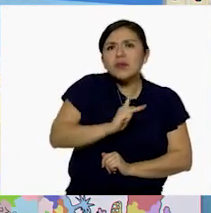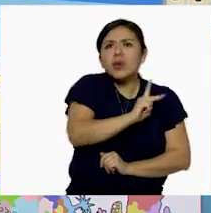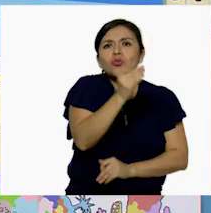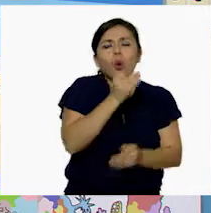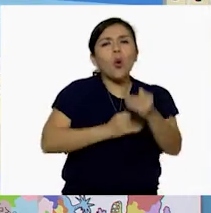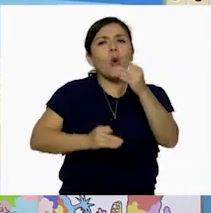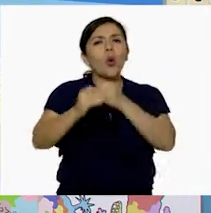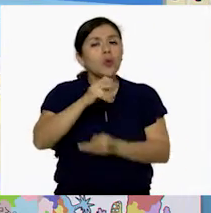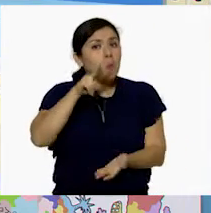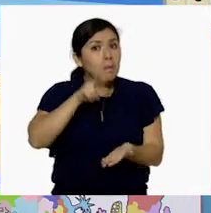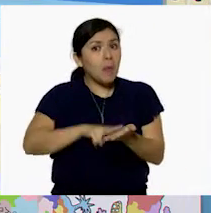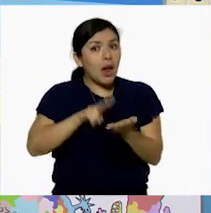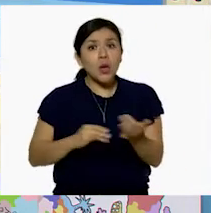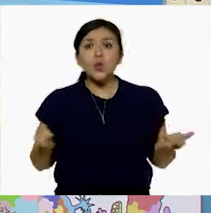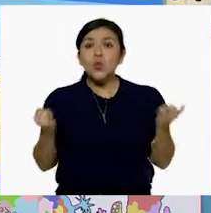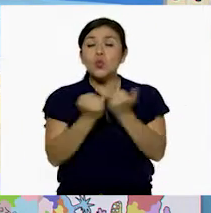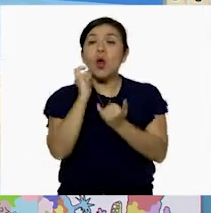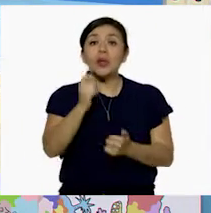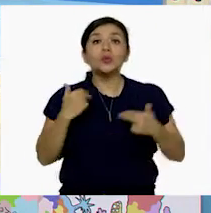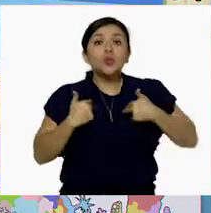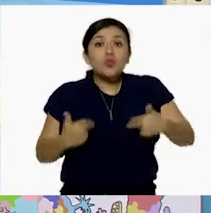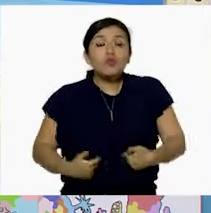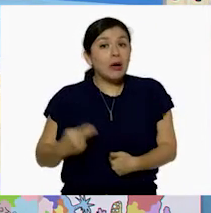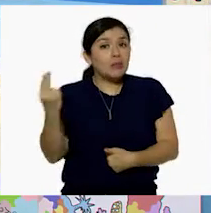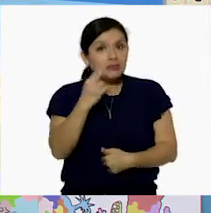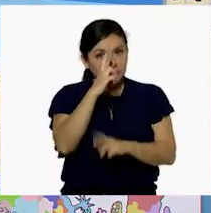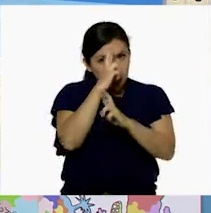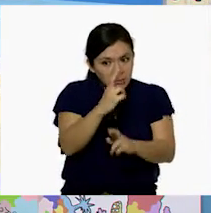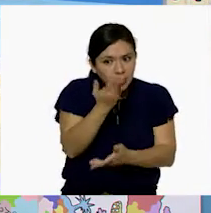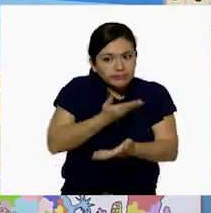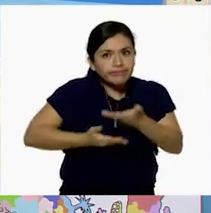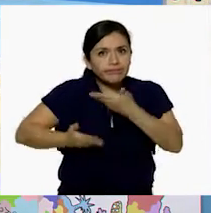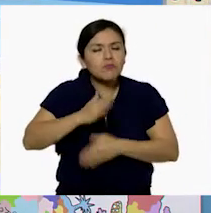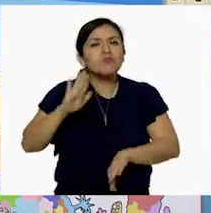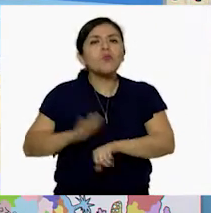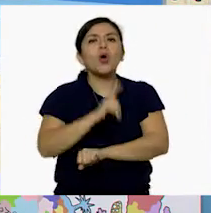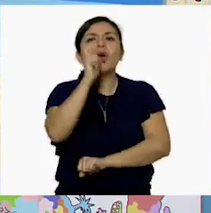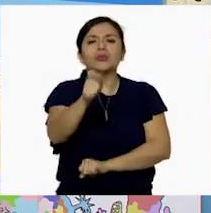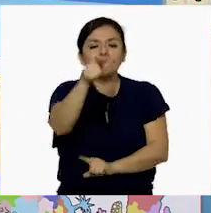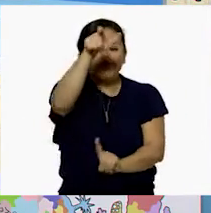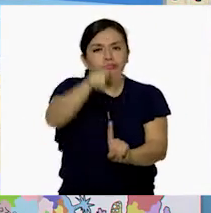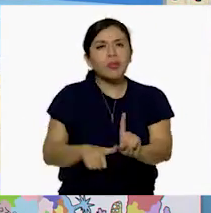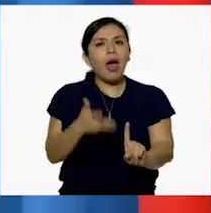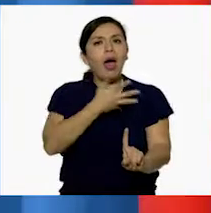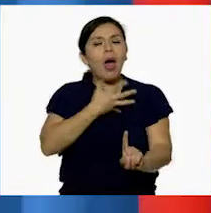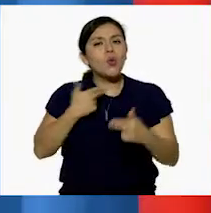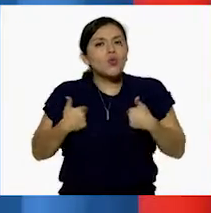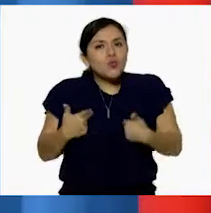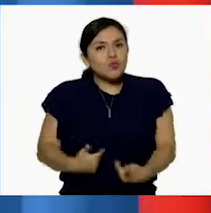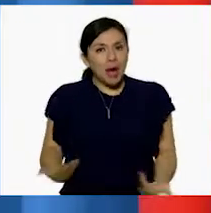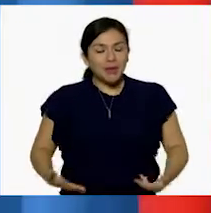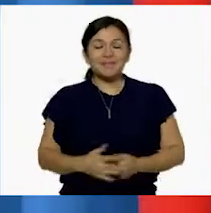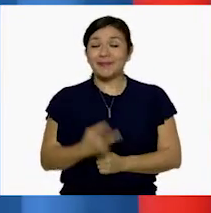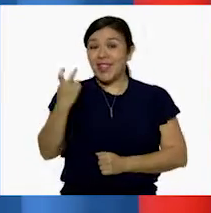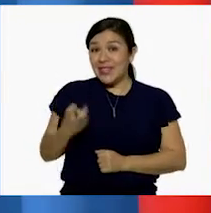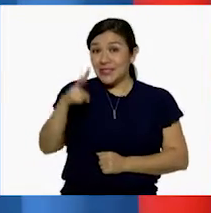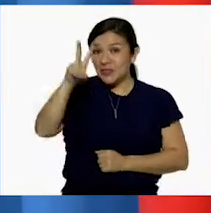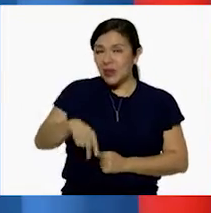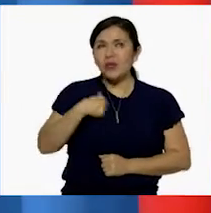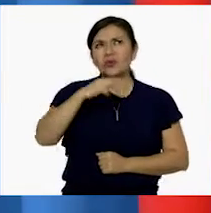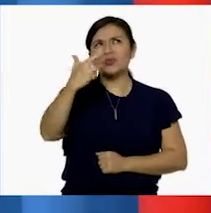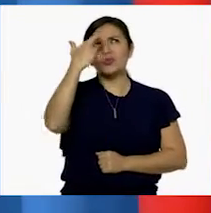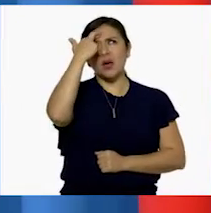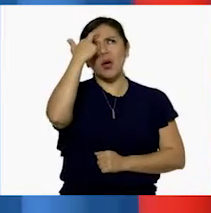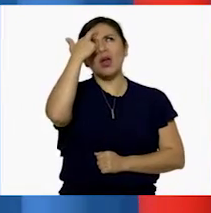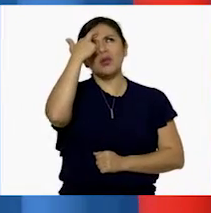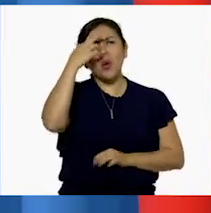mismo como seres humanos y merecemos respeto tan solo por el hecho de existir. Así es, Gaby. Y recuerdo que, aunque